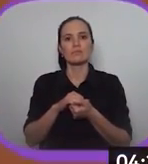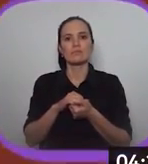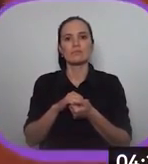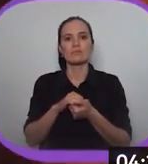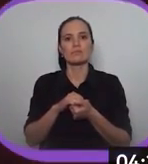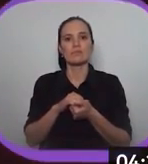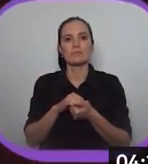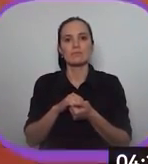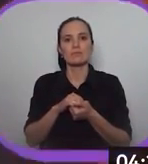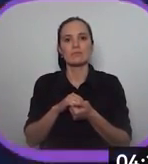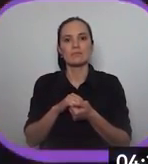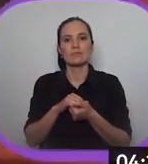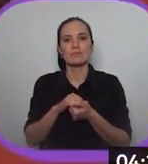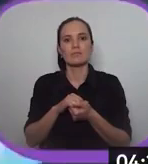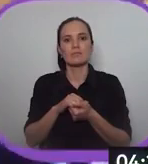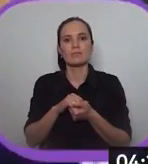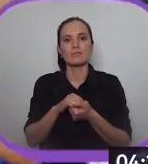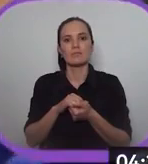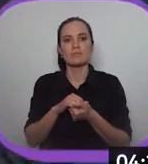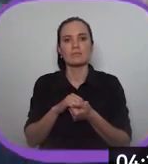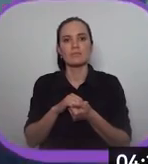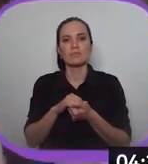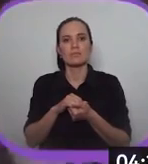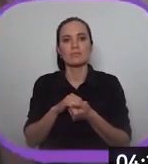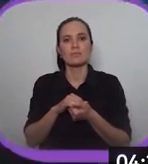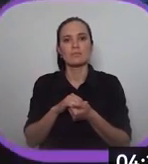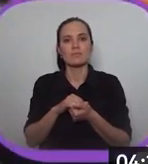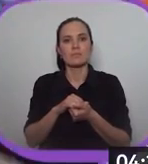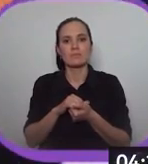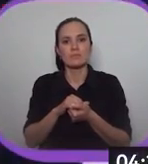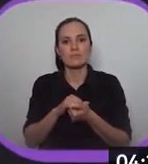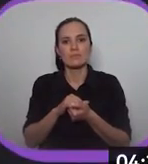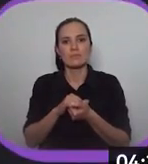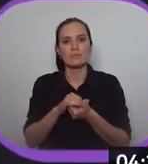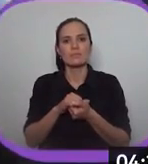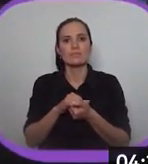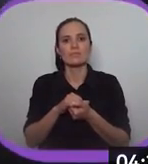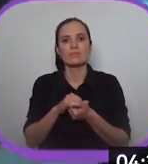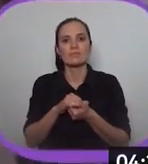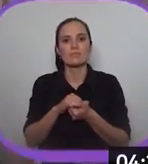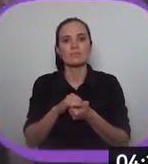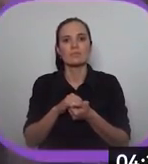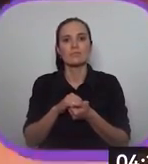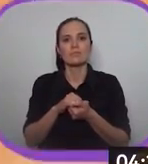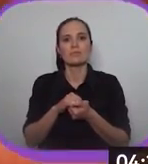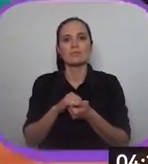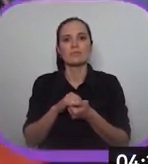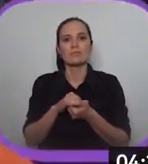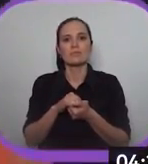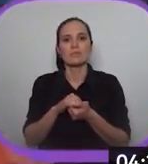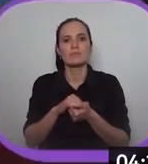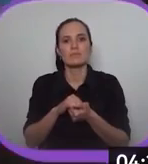¡Ah! ¡Ah! ¡Ah! ¡Ah! ¡Se me olvidó qué botón apretar!